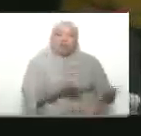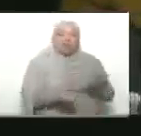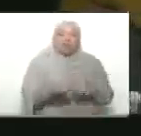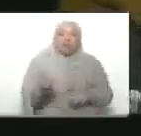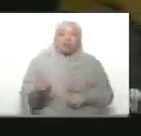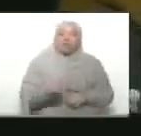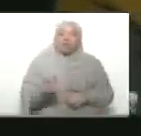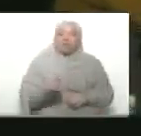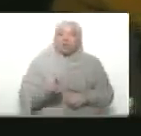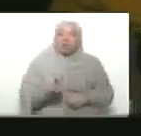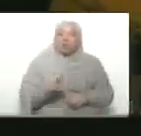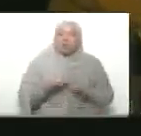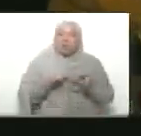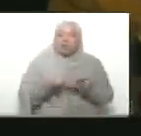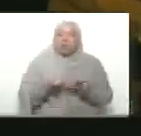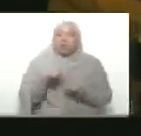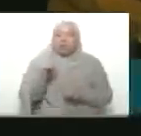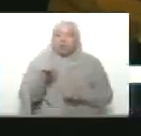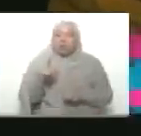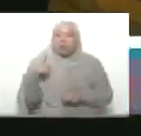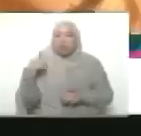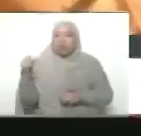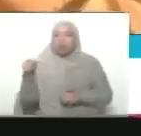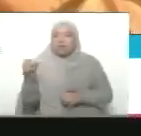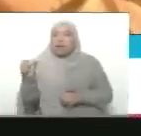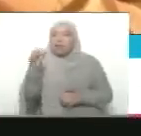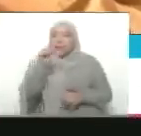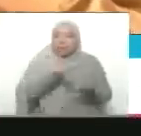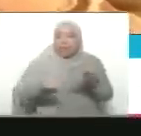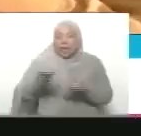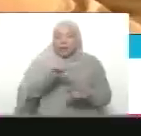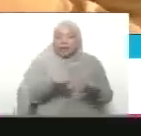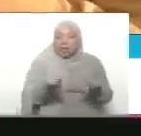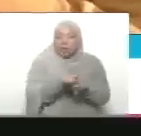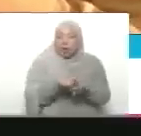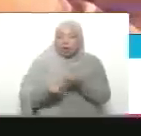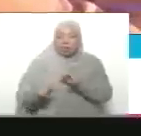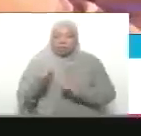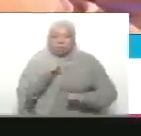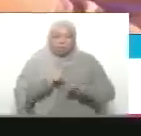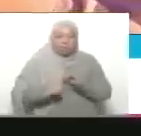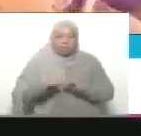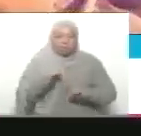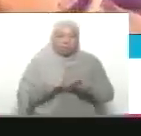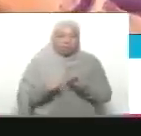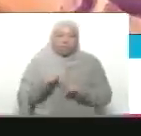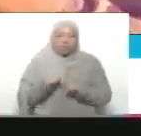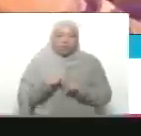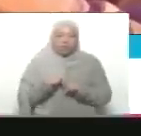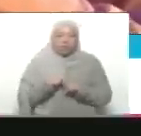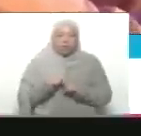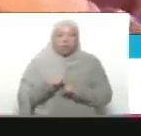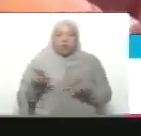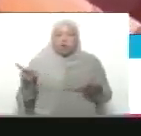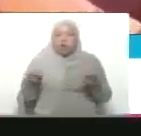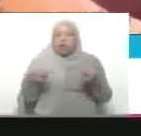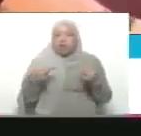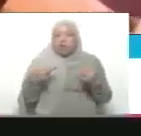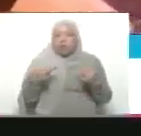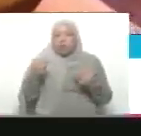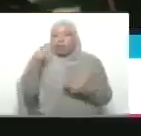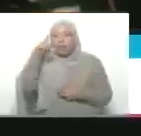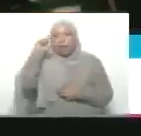Venezuela pero enseguida también Pásame la salsa Pásame la salsa le dijeron a fidia en una en una en un restaurante